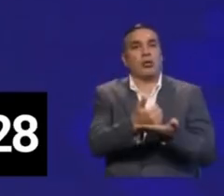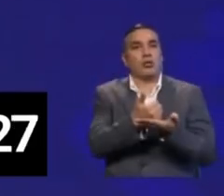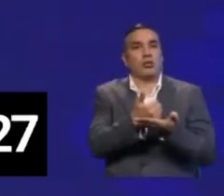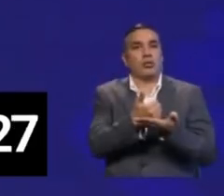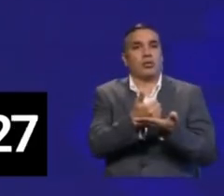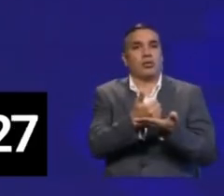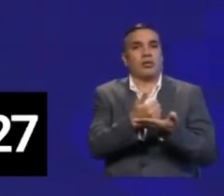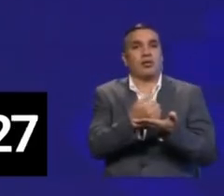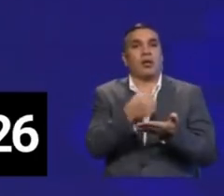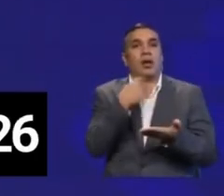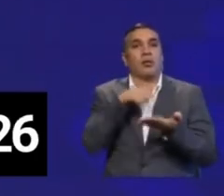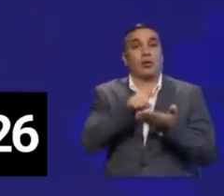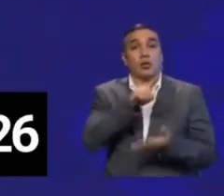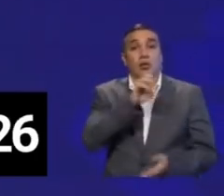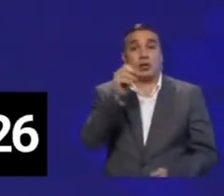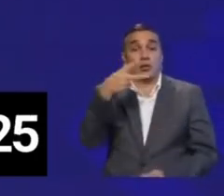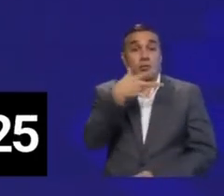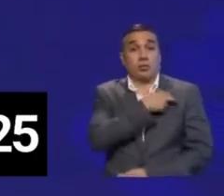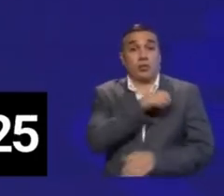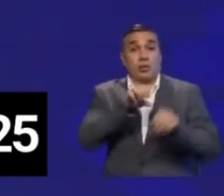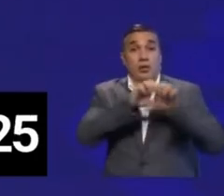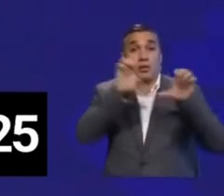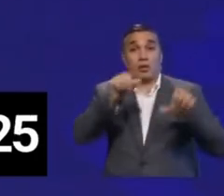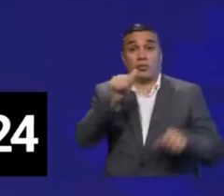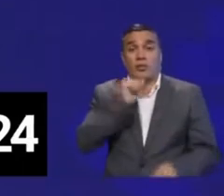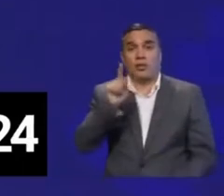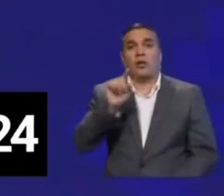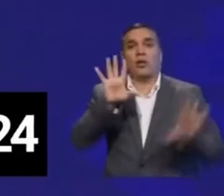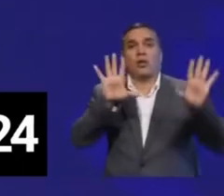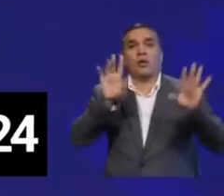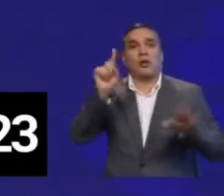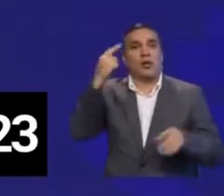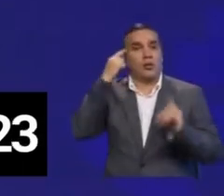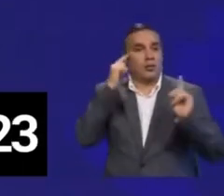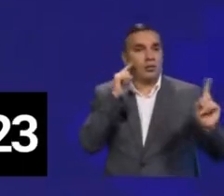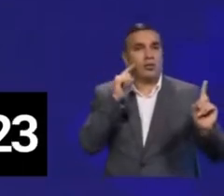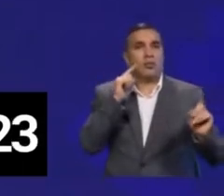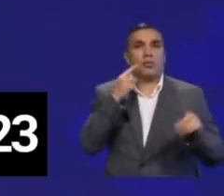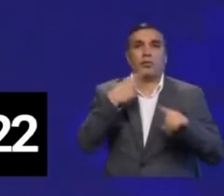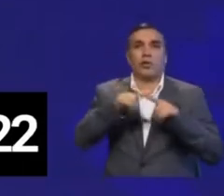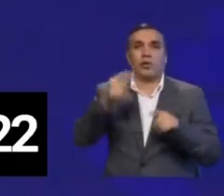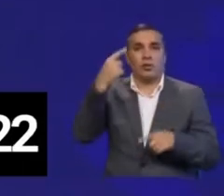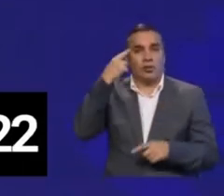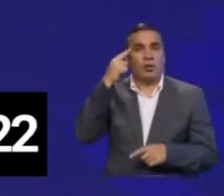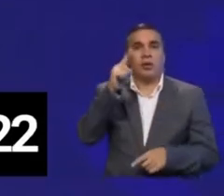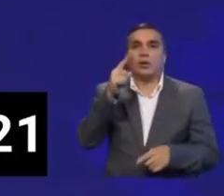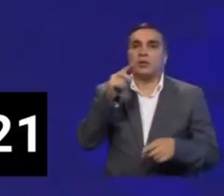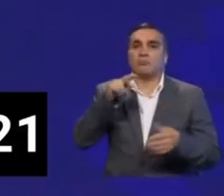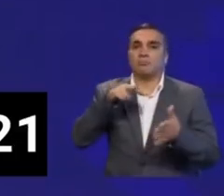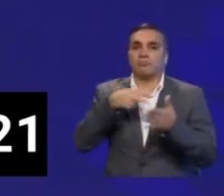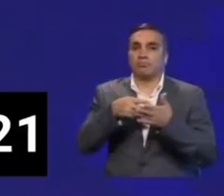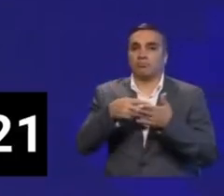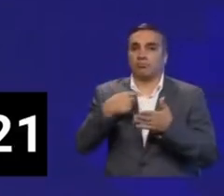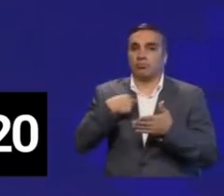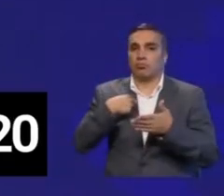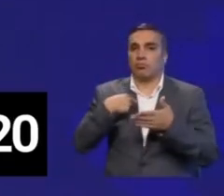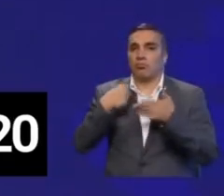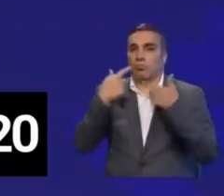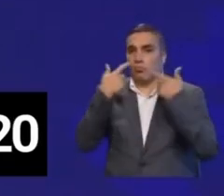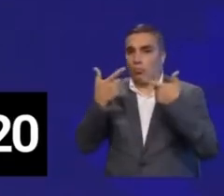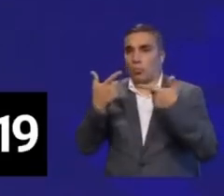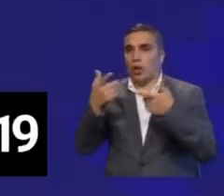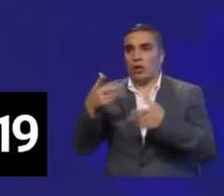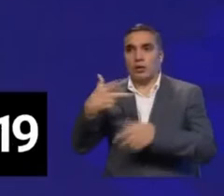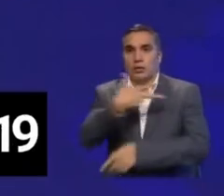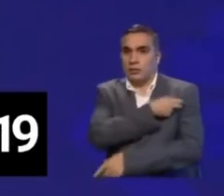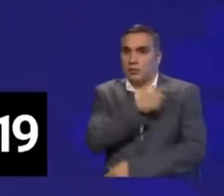Por cada 100 vacunas que traiga la empresa privada, 10 para el Estado, pero el Estado asegurando justamente la vacunación de los